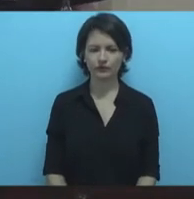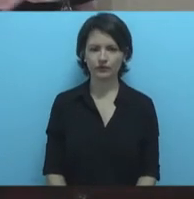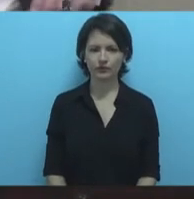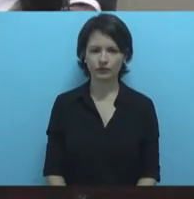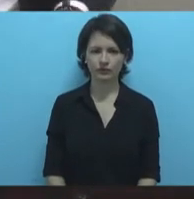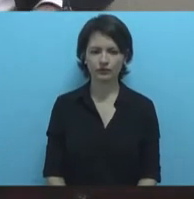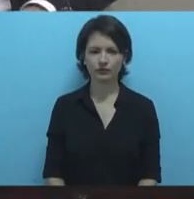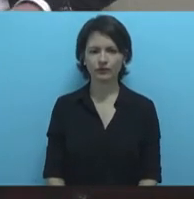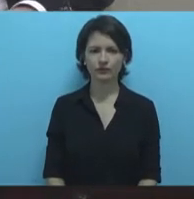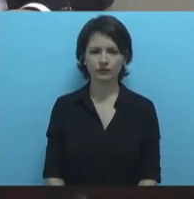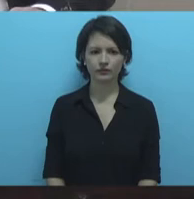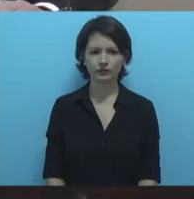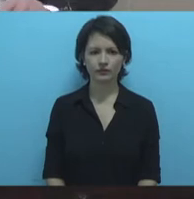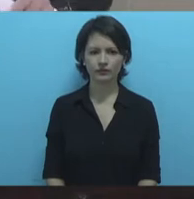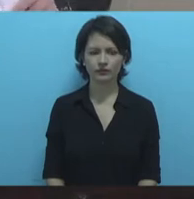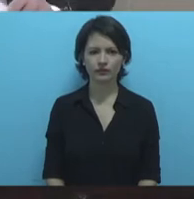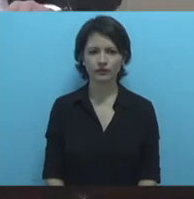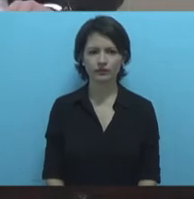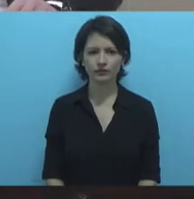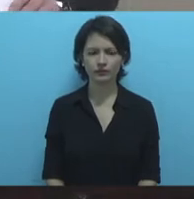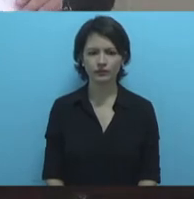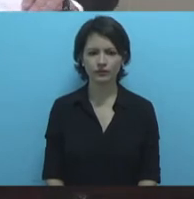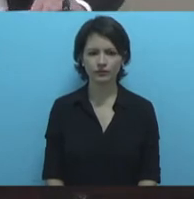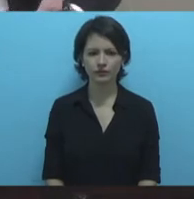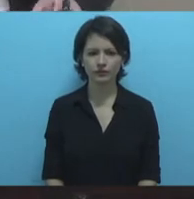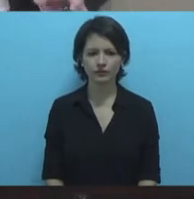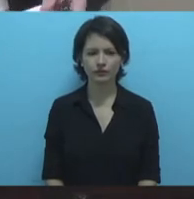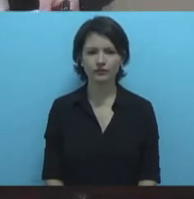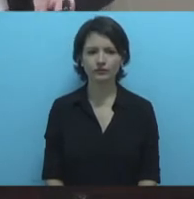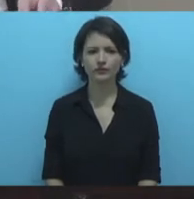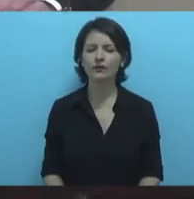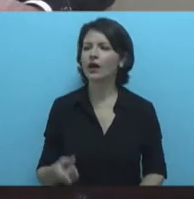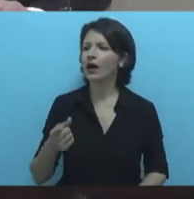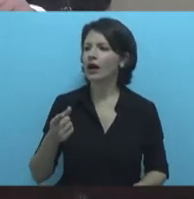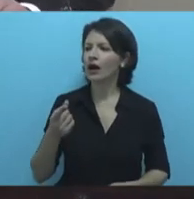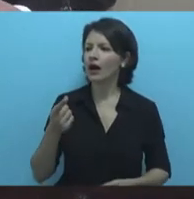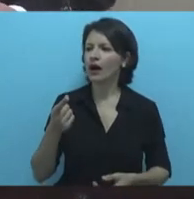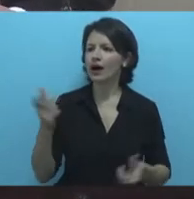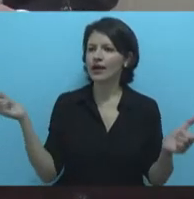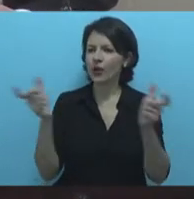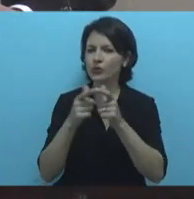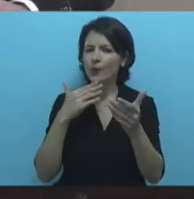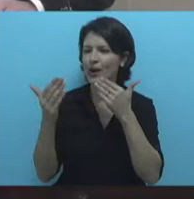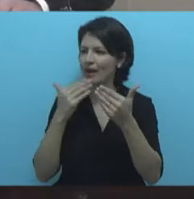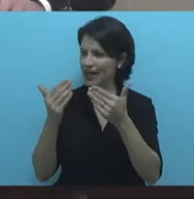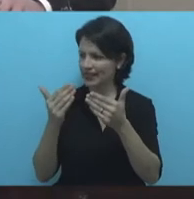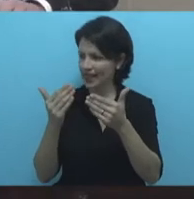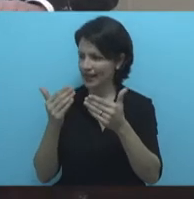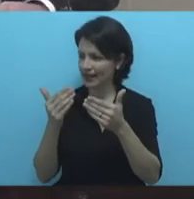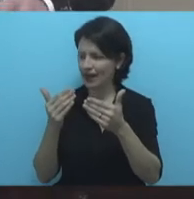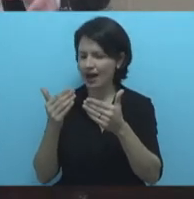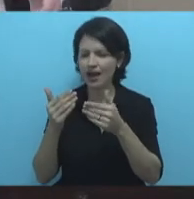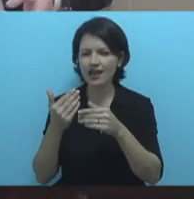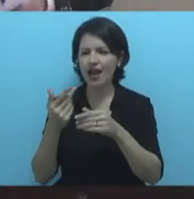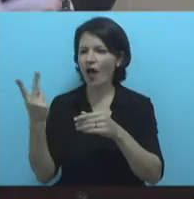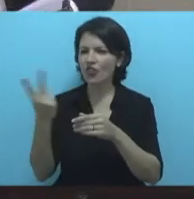diputados pero pin antes no estuvieron en la reunión de labor parlamentaria pero debo recordar que había un acuerdo de los presidentes del bloque